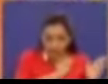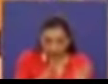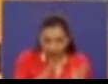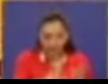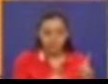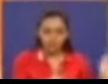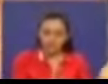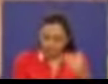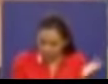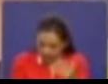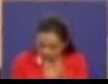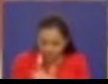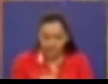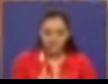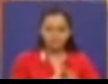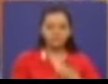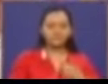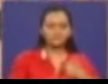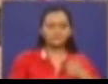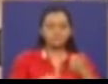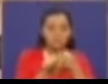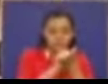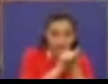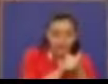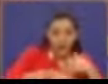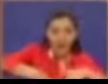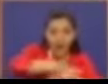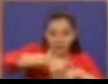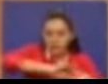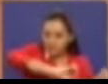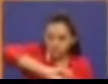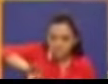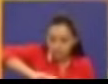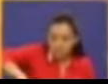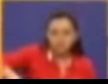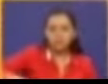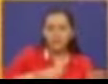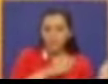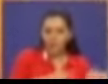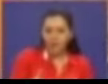contingencia, están listas vías de vacaciones, planes de contingencia,